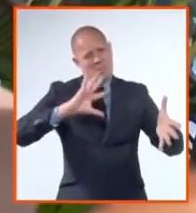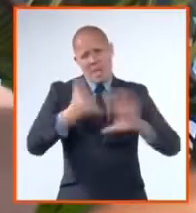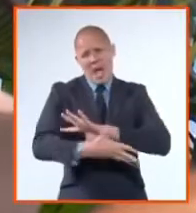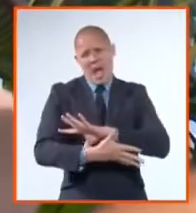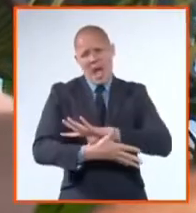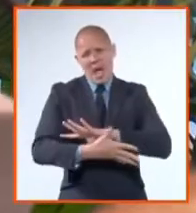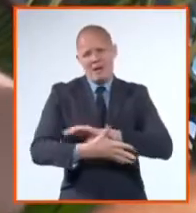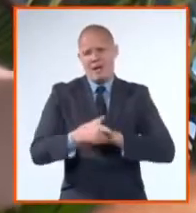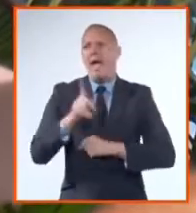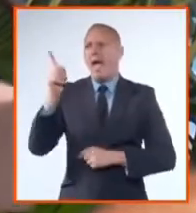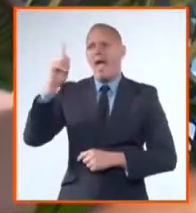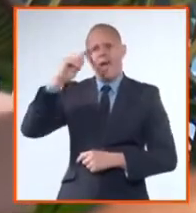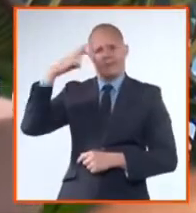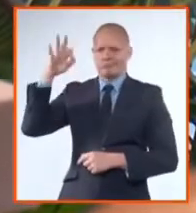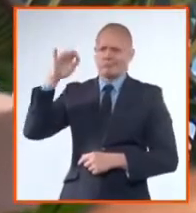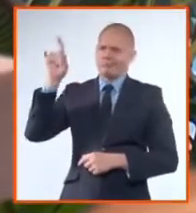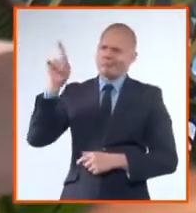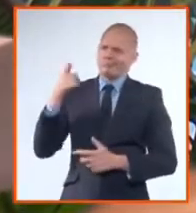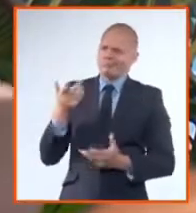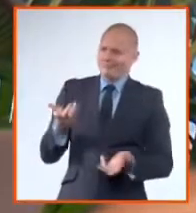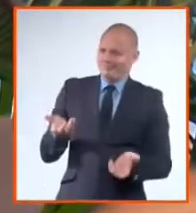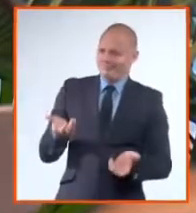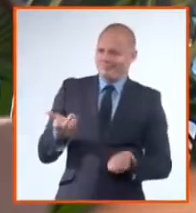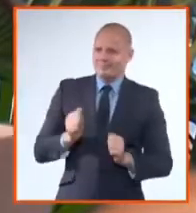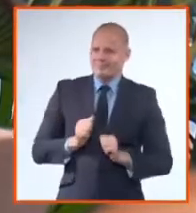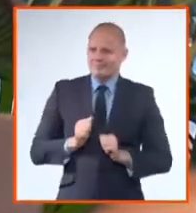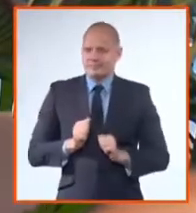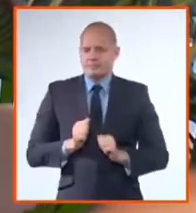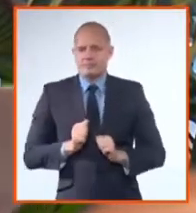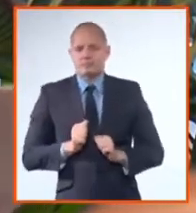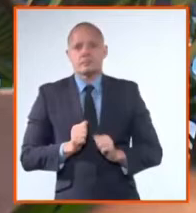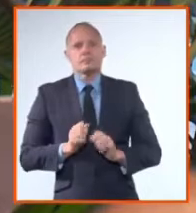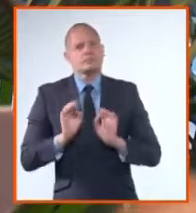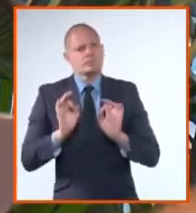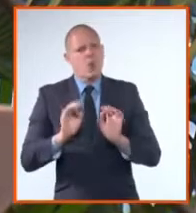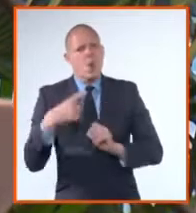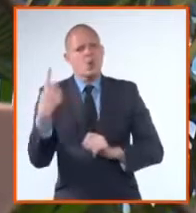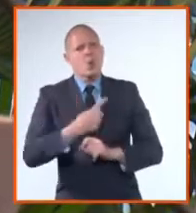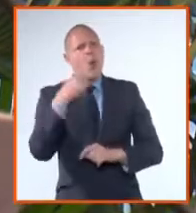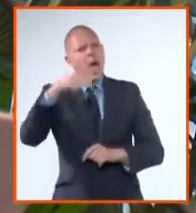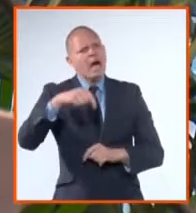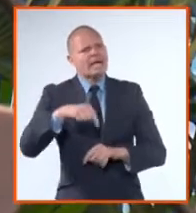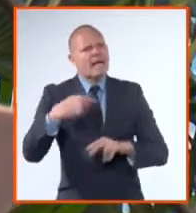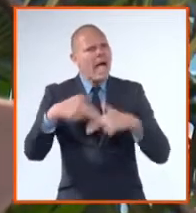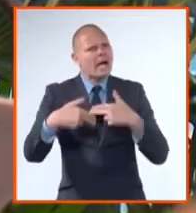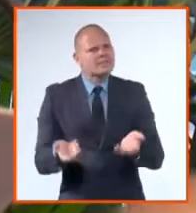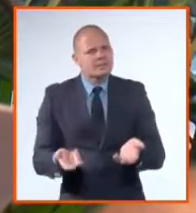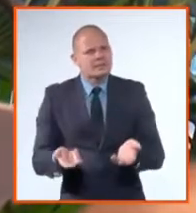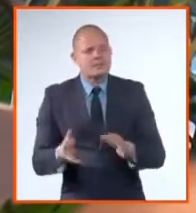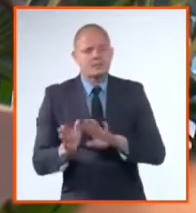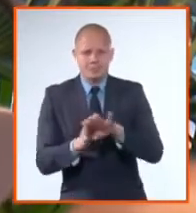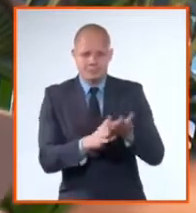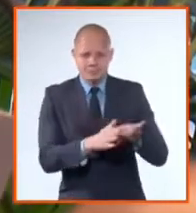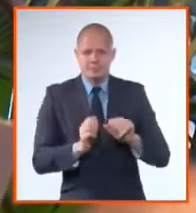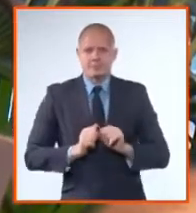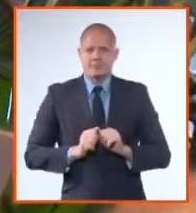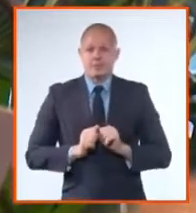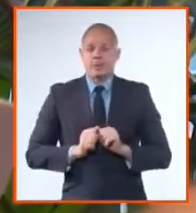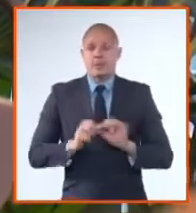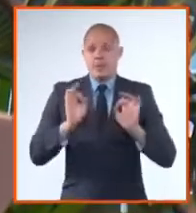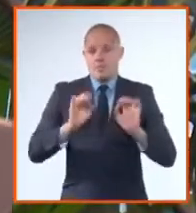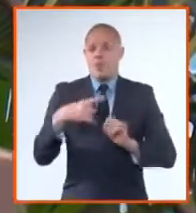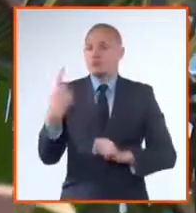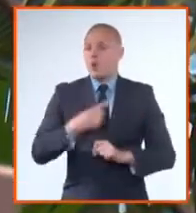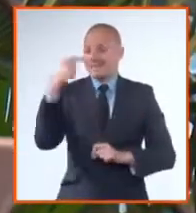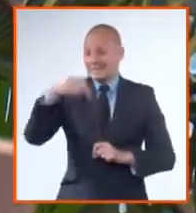Tenemos todo el arsenal ideológico para profundizar en la concientización popular y las vías para consolidar lo que